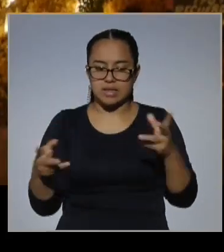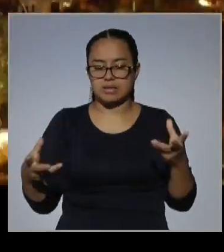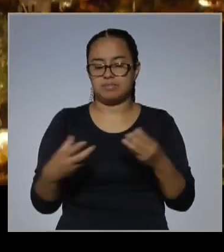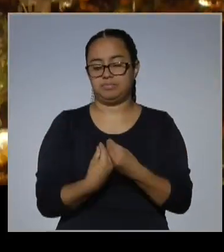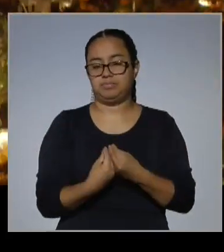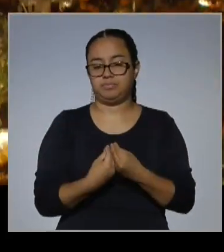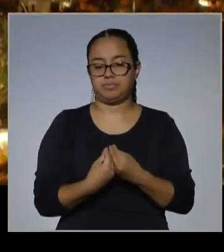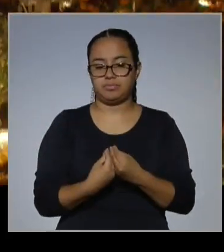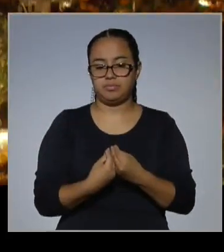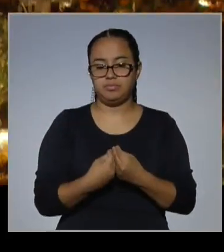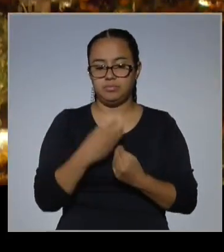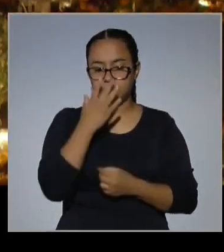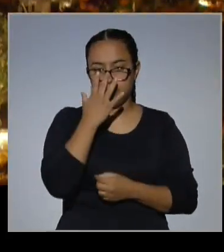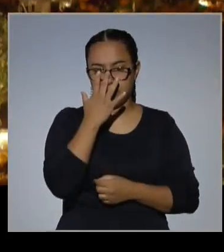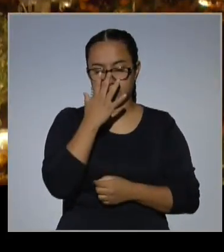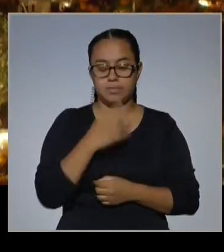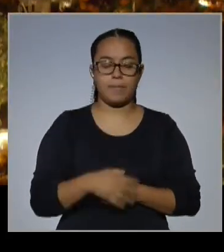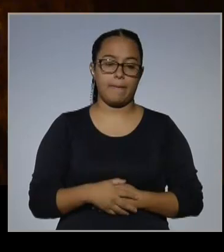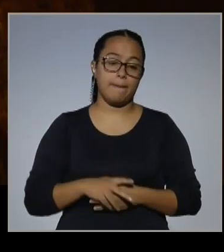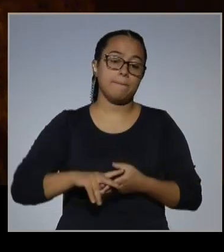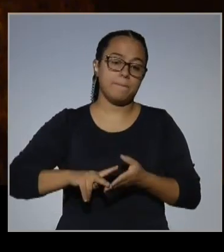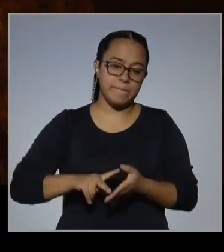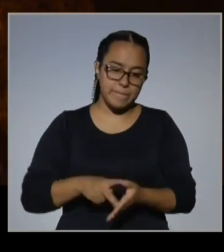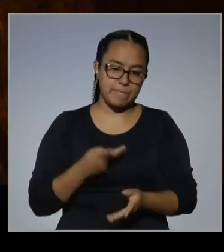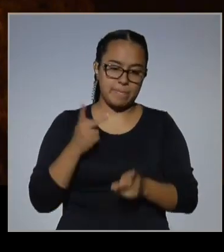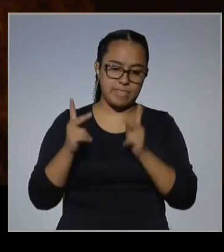puedan visitarnos, sí, otra vez. Sí.